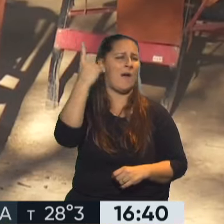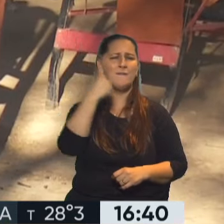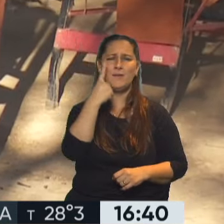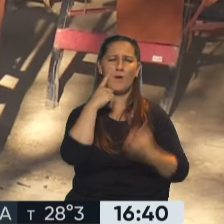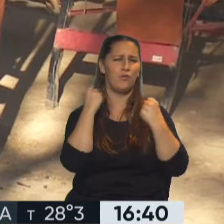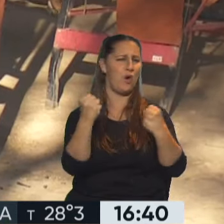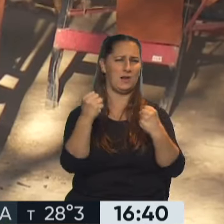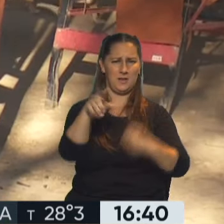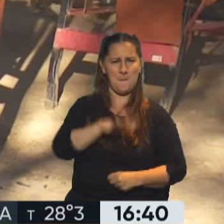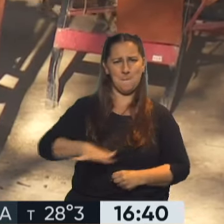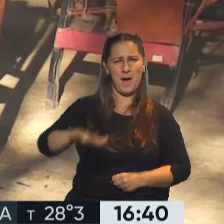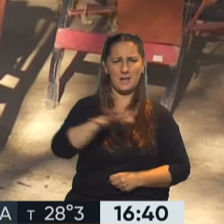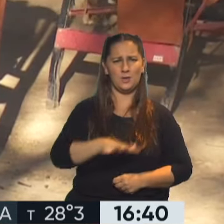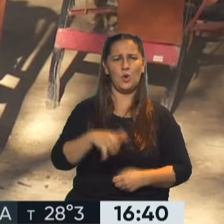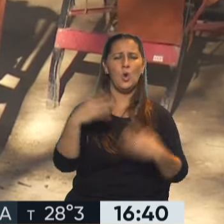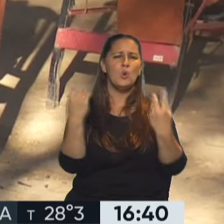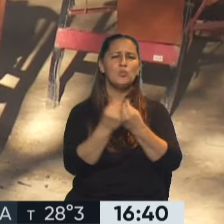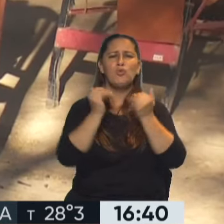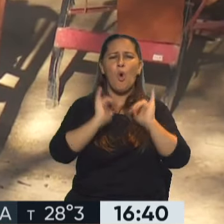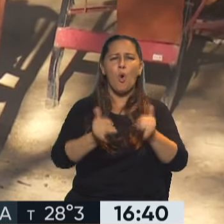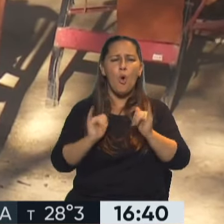este patio, donde están muchos jóvenes